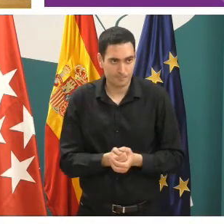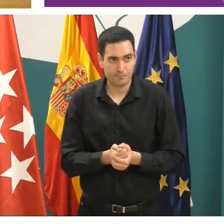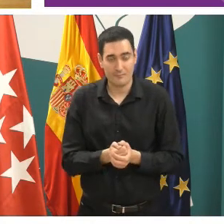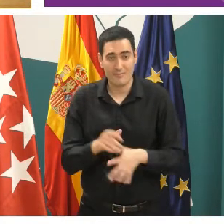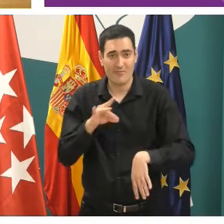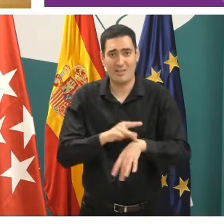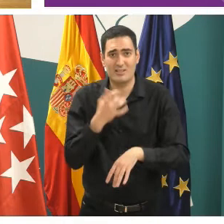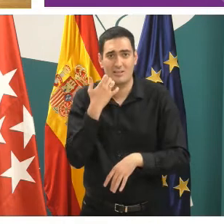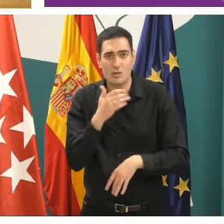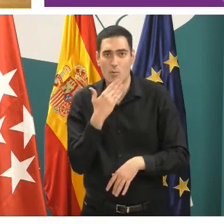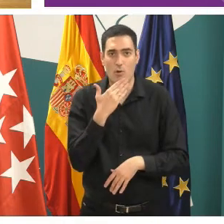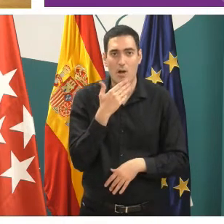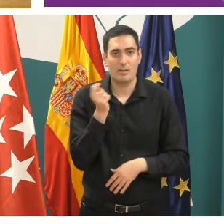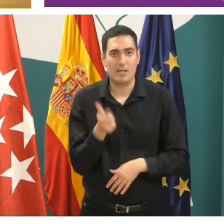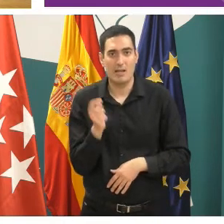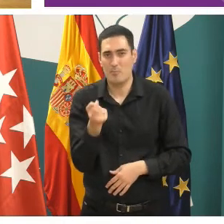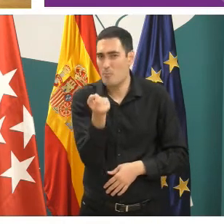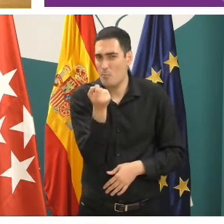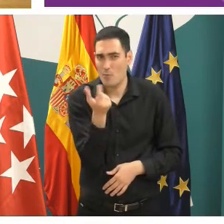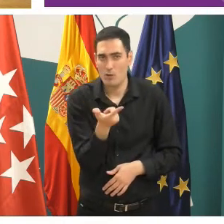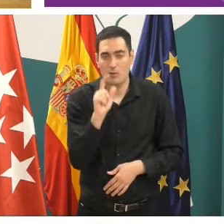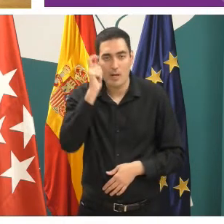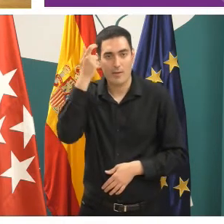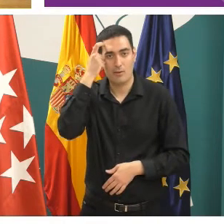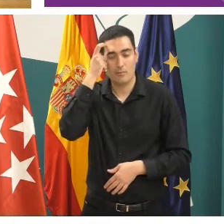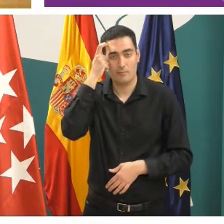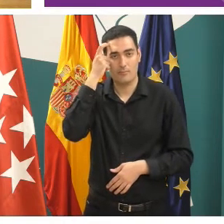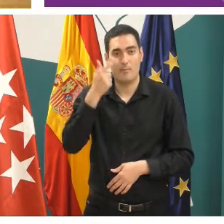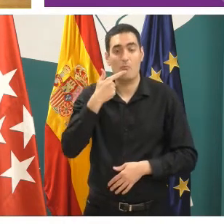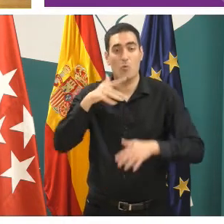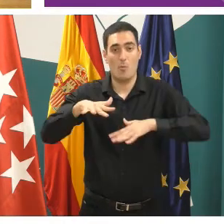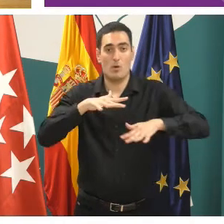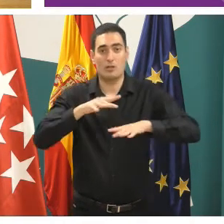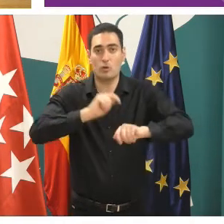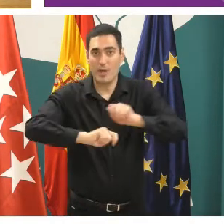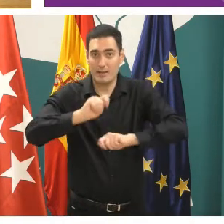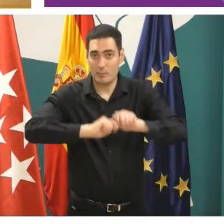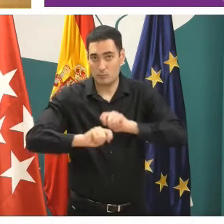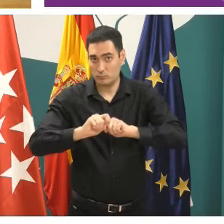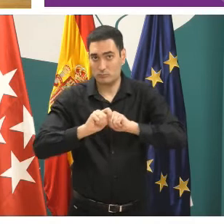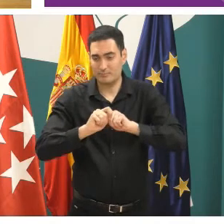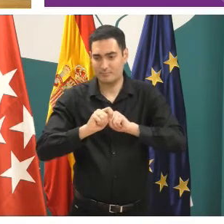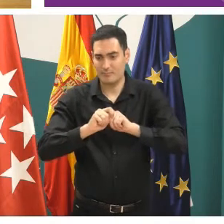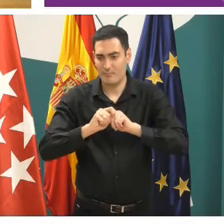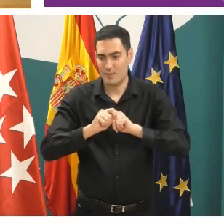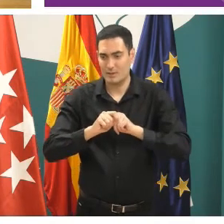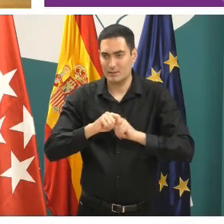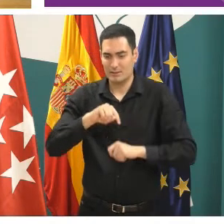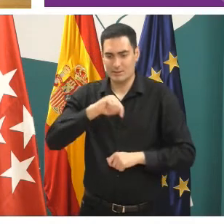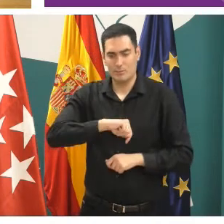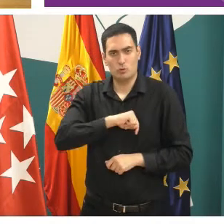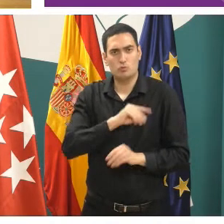define como poco frecuentes, ¿no? Es una terminología que además el movimiento asociativo siente mucho más suyo, ¿no? por